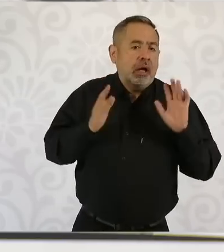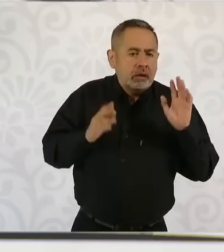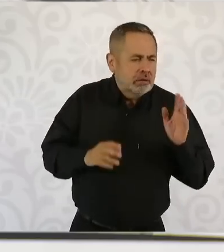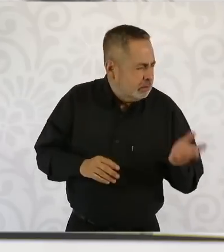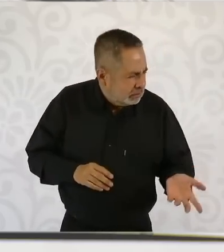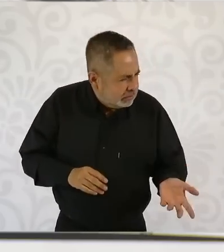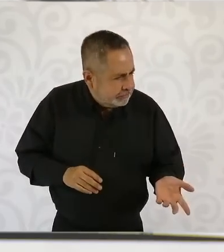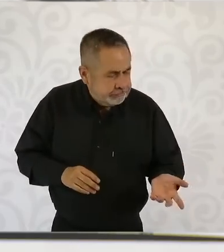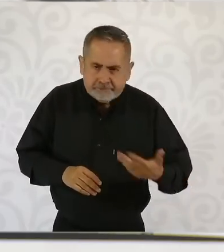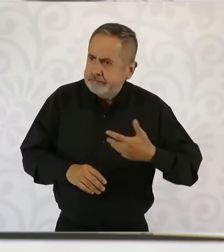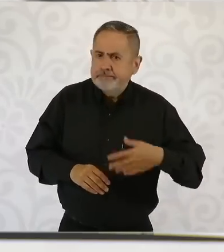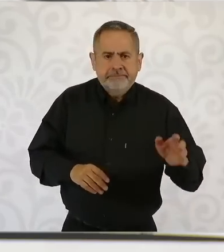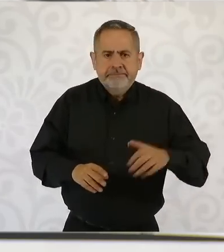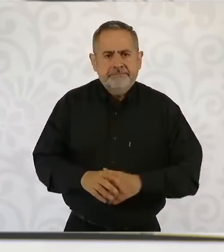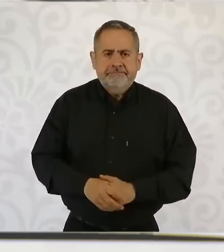Ahora sí que